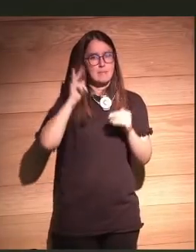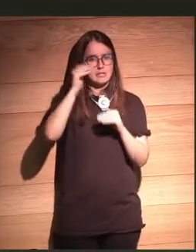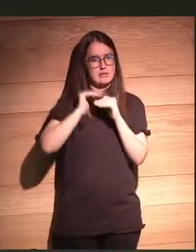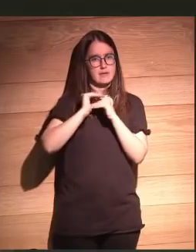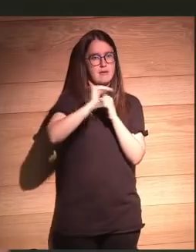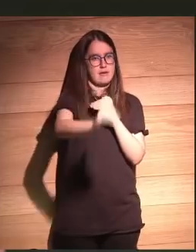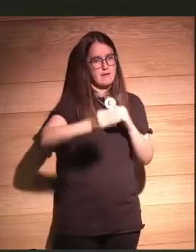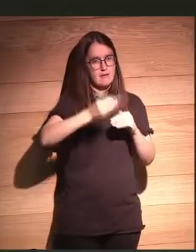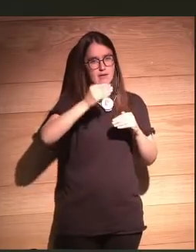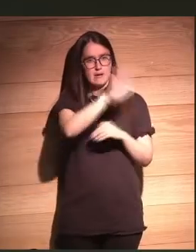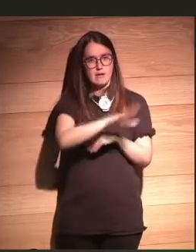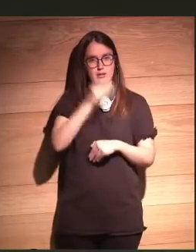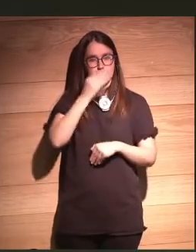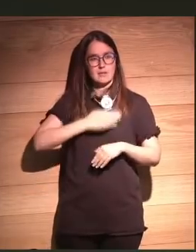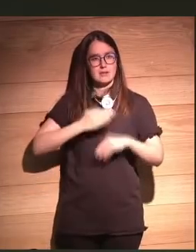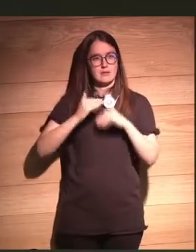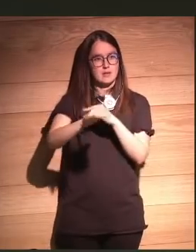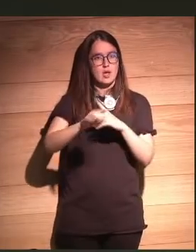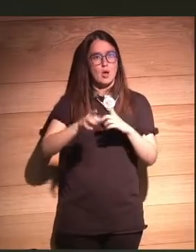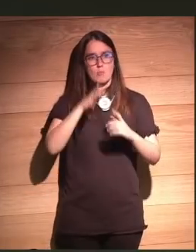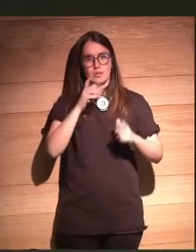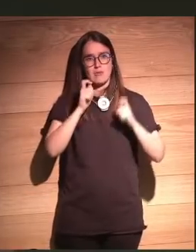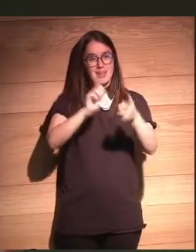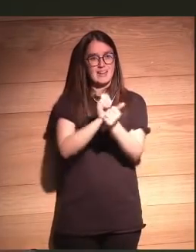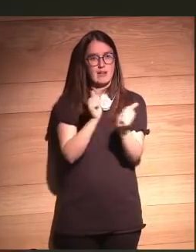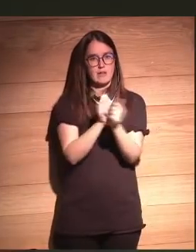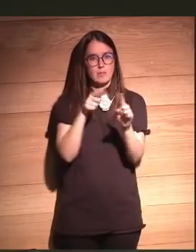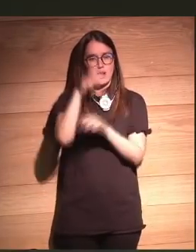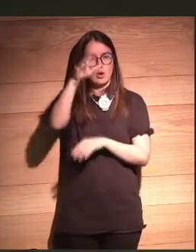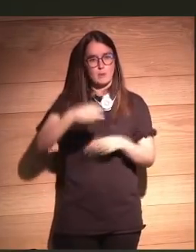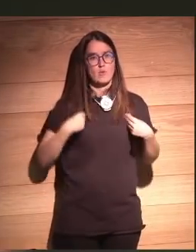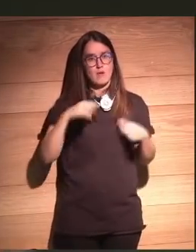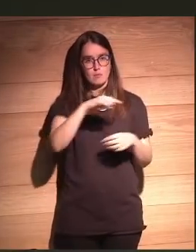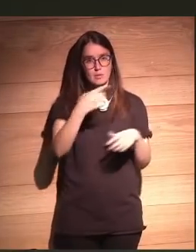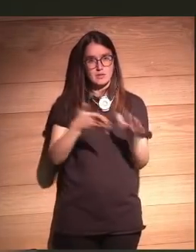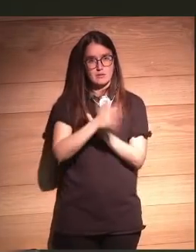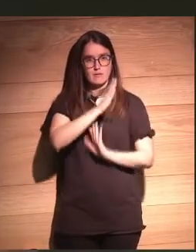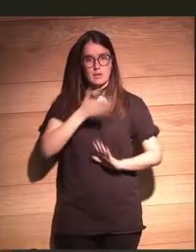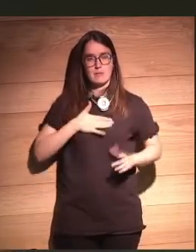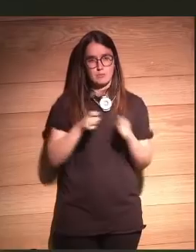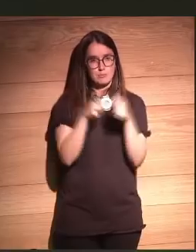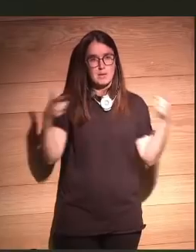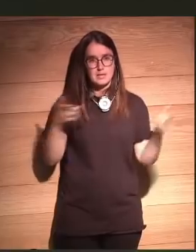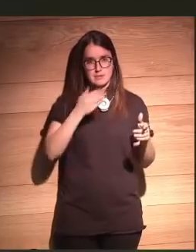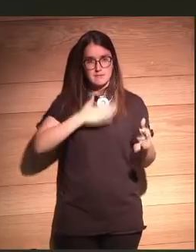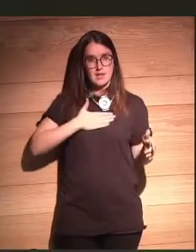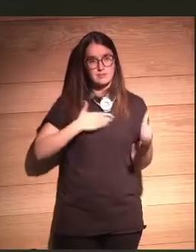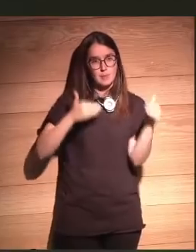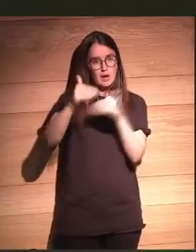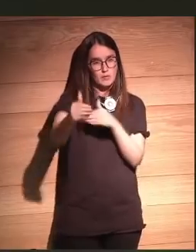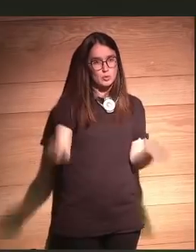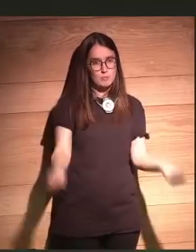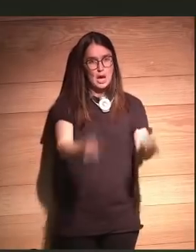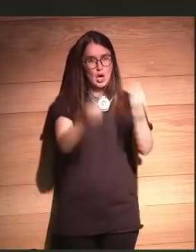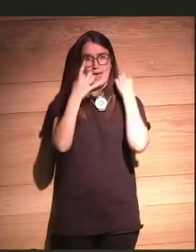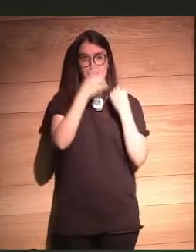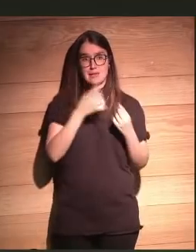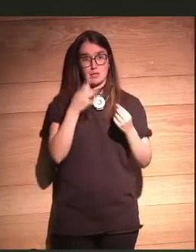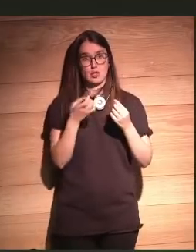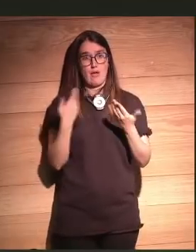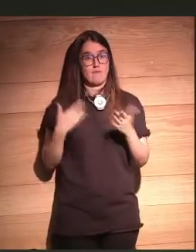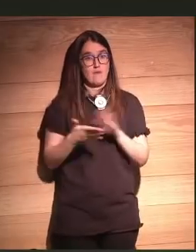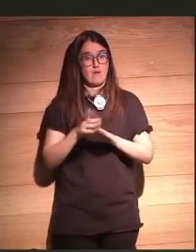pensiones, el estado de bienestar, porque te vamos a dar crédito para acceder a una vivienda que va a ser lo que aumente tu patrimonio y tu bienestar en el futuro. Ese mito yo creo que se empieza